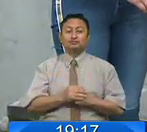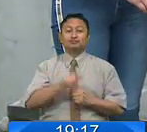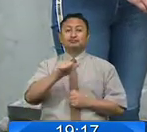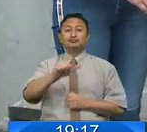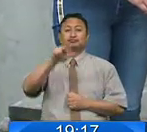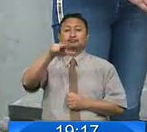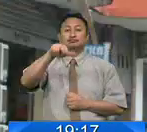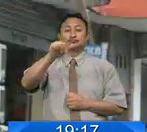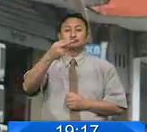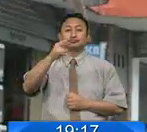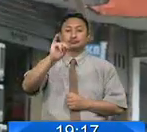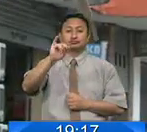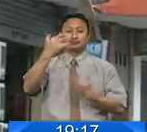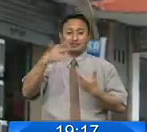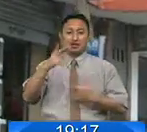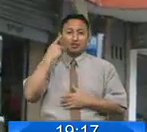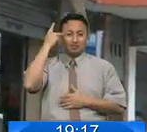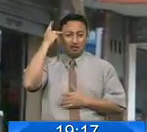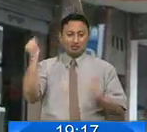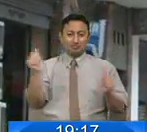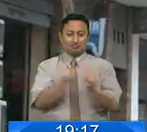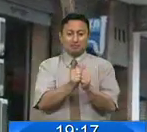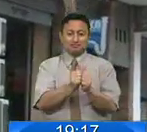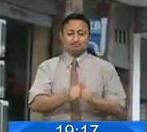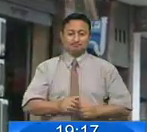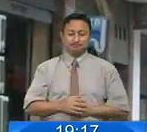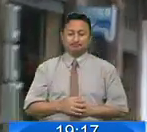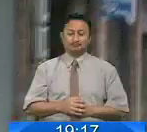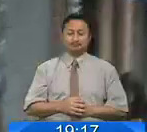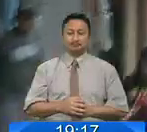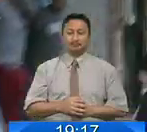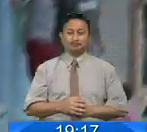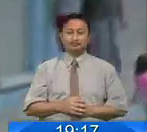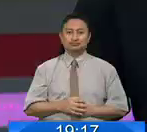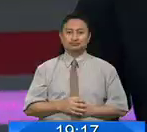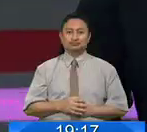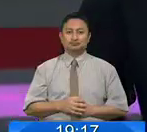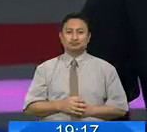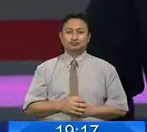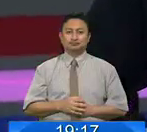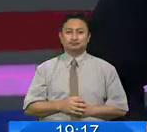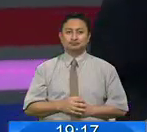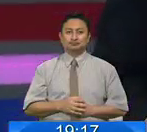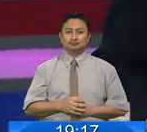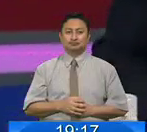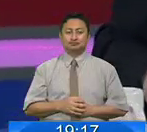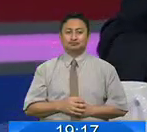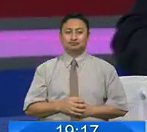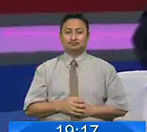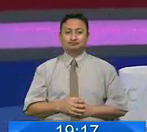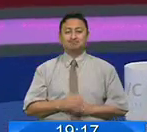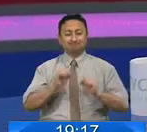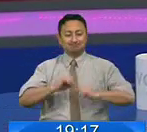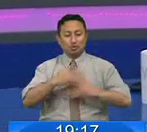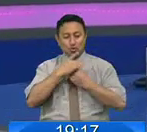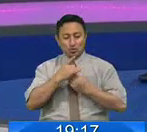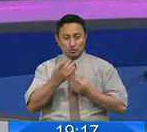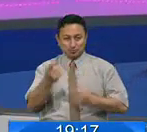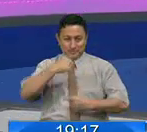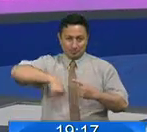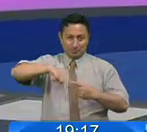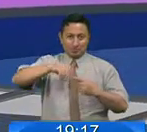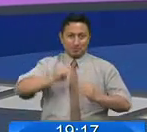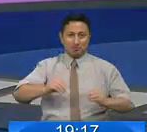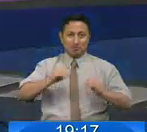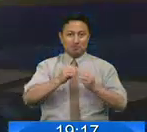está con sus padres en quito informó iván casa men siempre es grato compañeros amigos al retornar